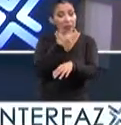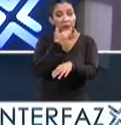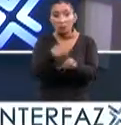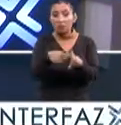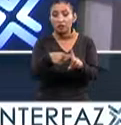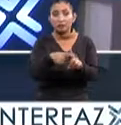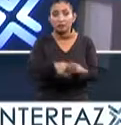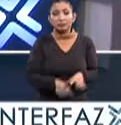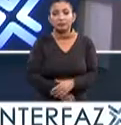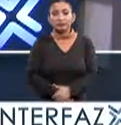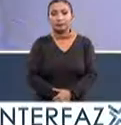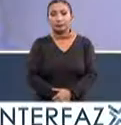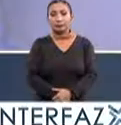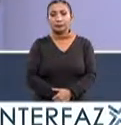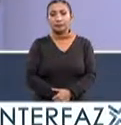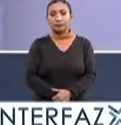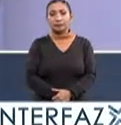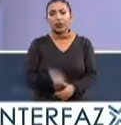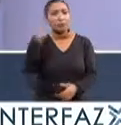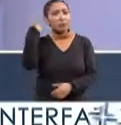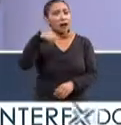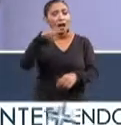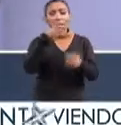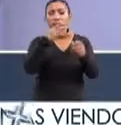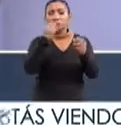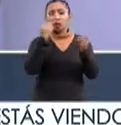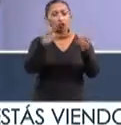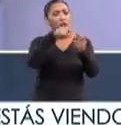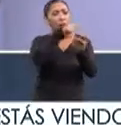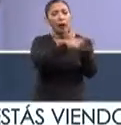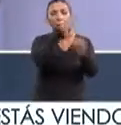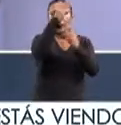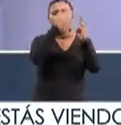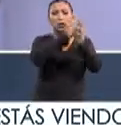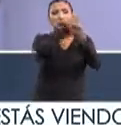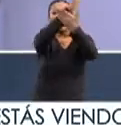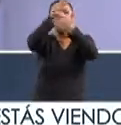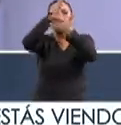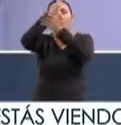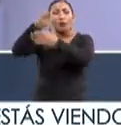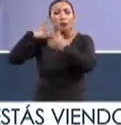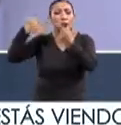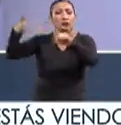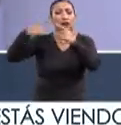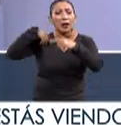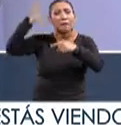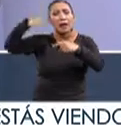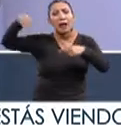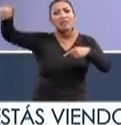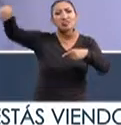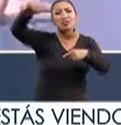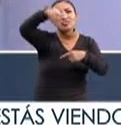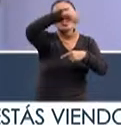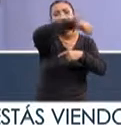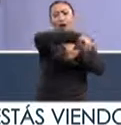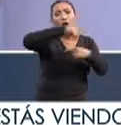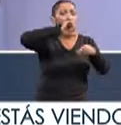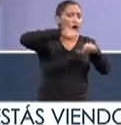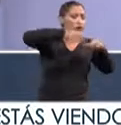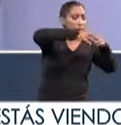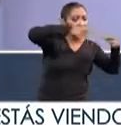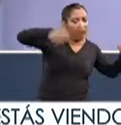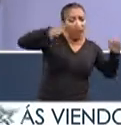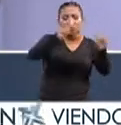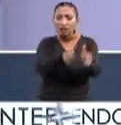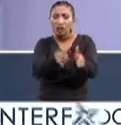muy positiva, ¿no? Claro. Y viajamos muchas partes del mundo tocando, haciendo giras en foros alternos o foros